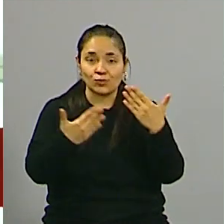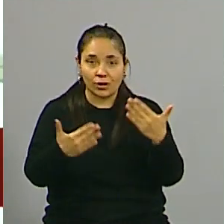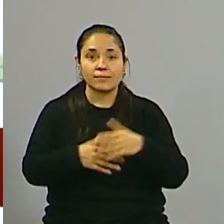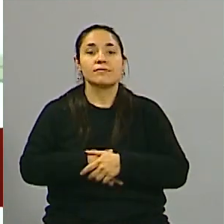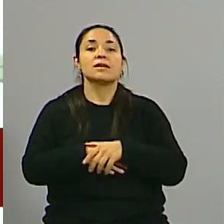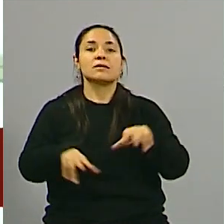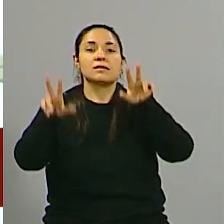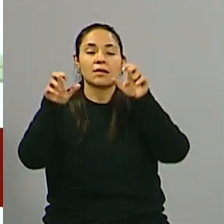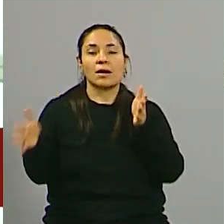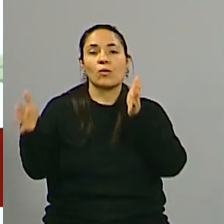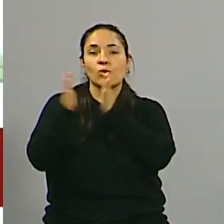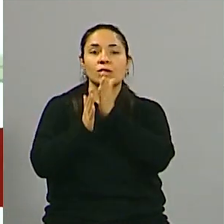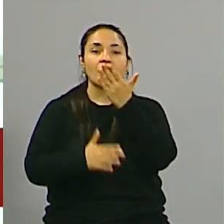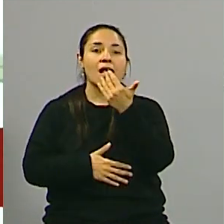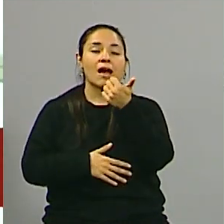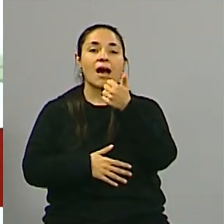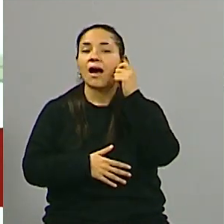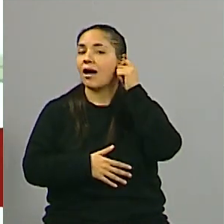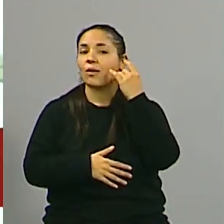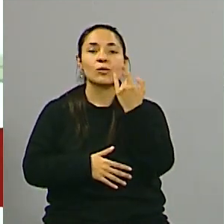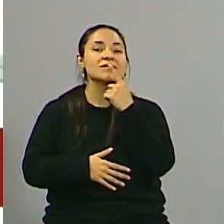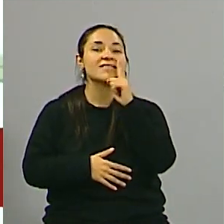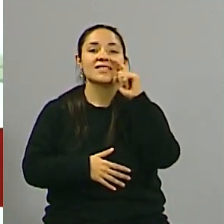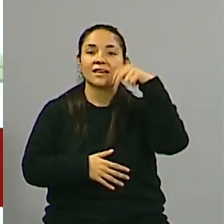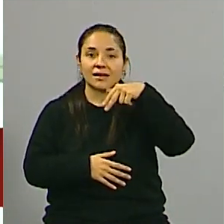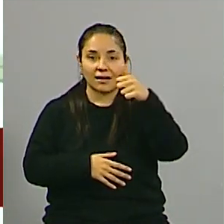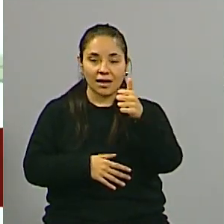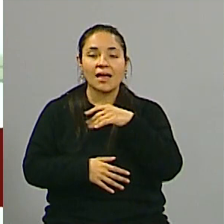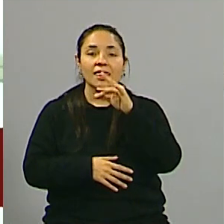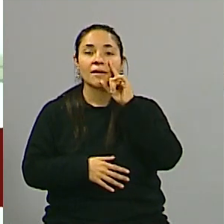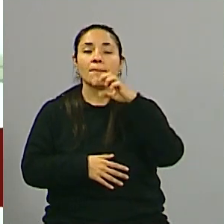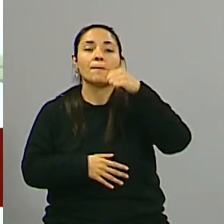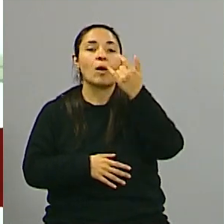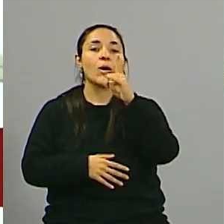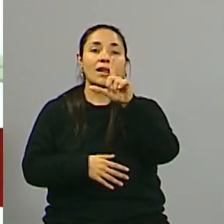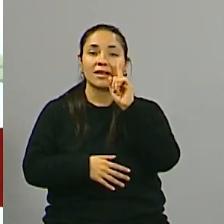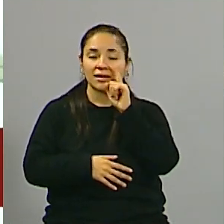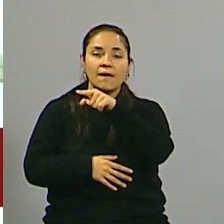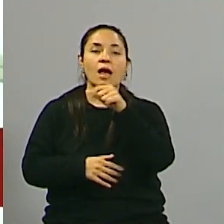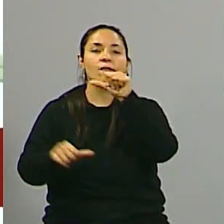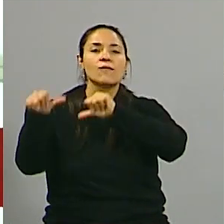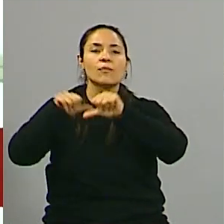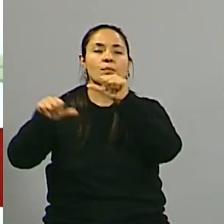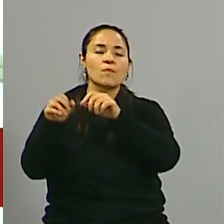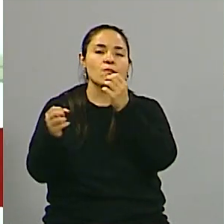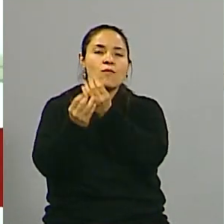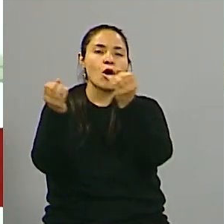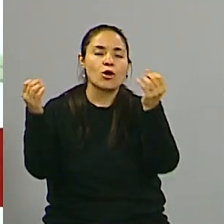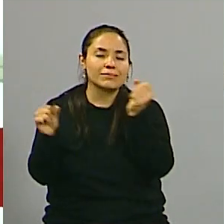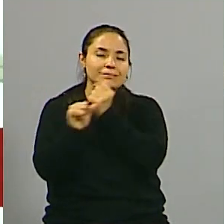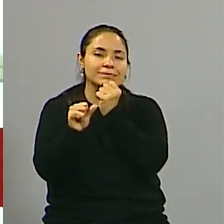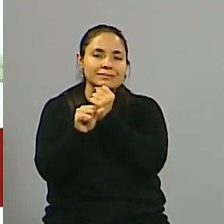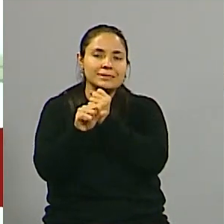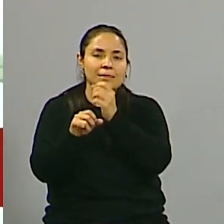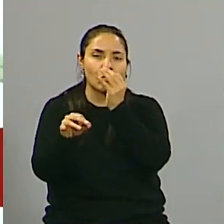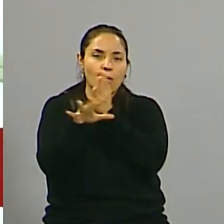de esto con Agustina Di Pauli, que es bióloga y coordinadora de Natura Argentina, que nos va a contar un poquito qué está sucediendo en